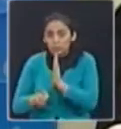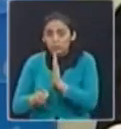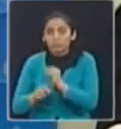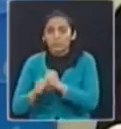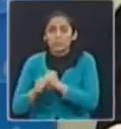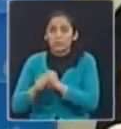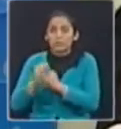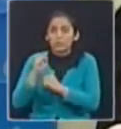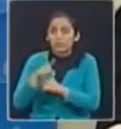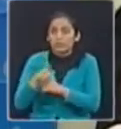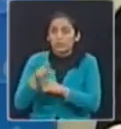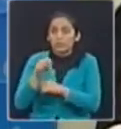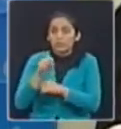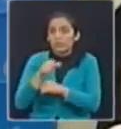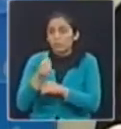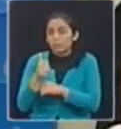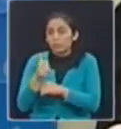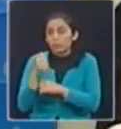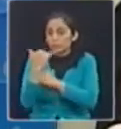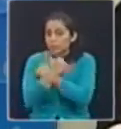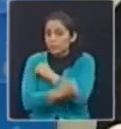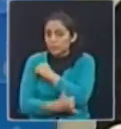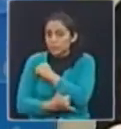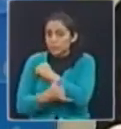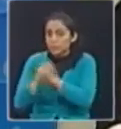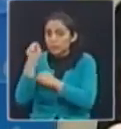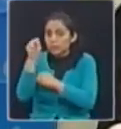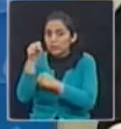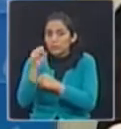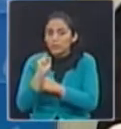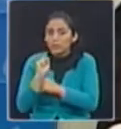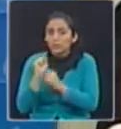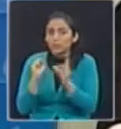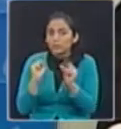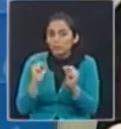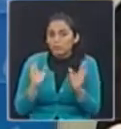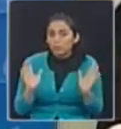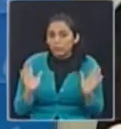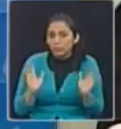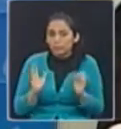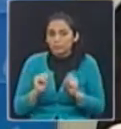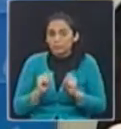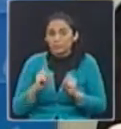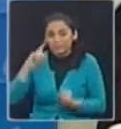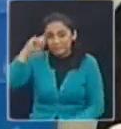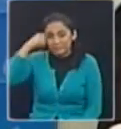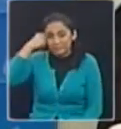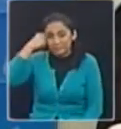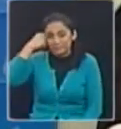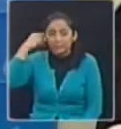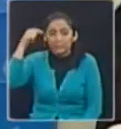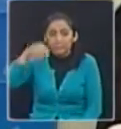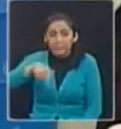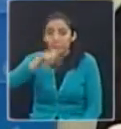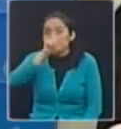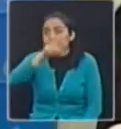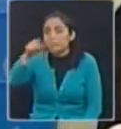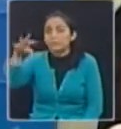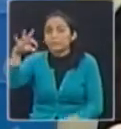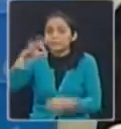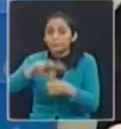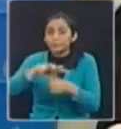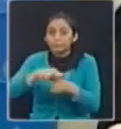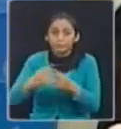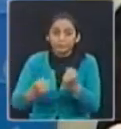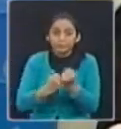cualquier naturaleza en paraísos fiscales? Nuevamente, para el desempeño. ¿Qué es lo que dice la ley que se aprobó con el voto de Suma, con el